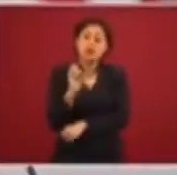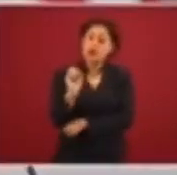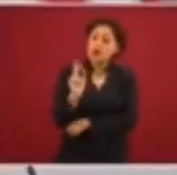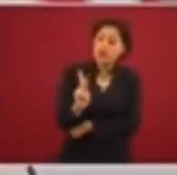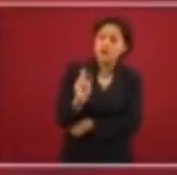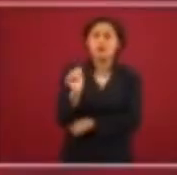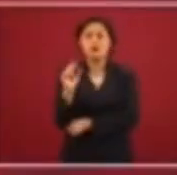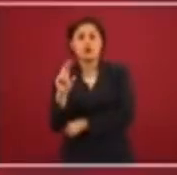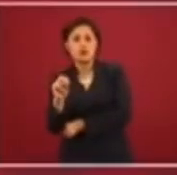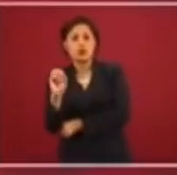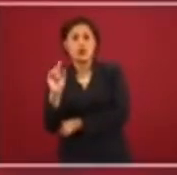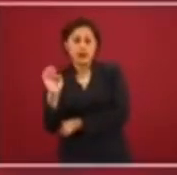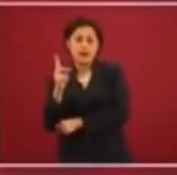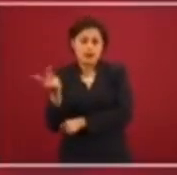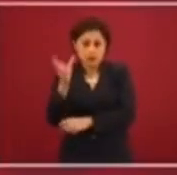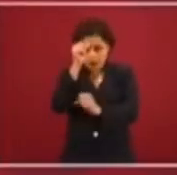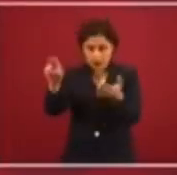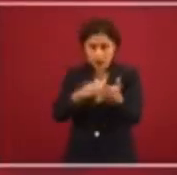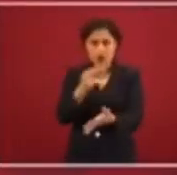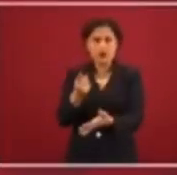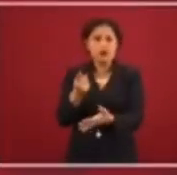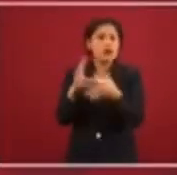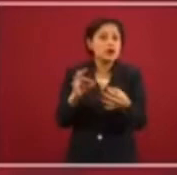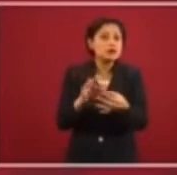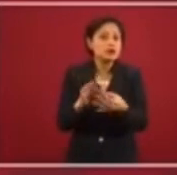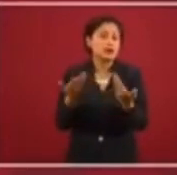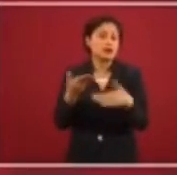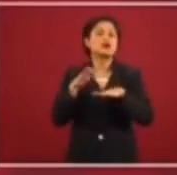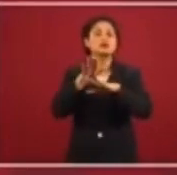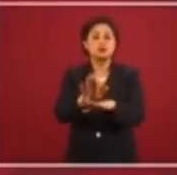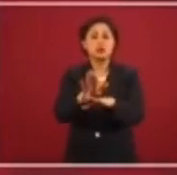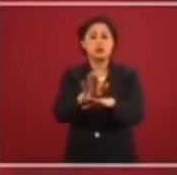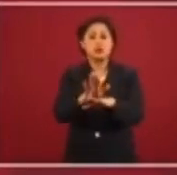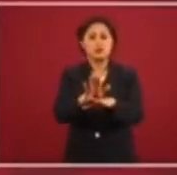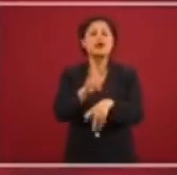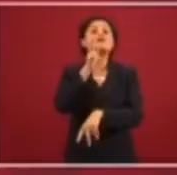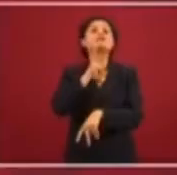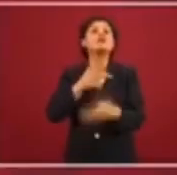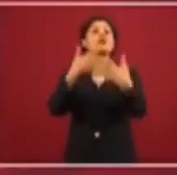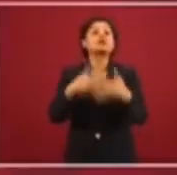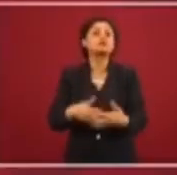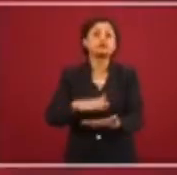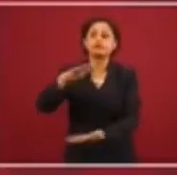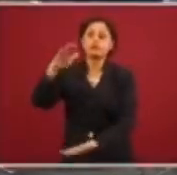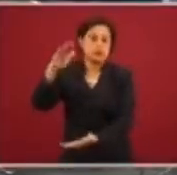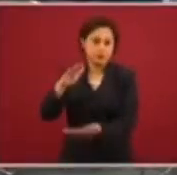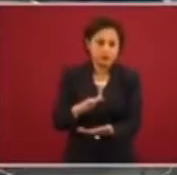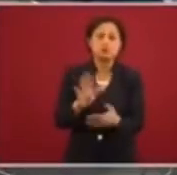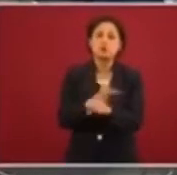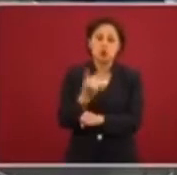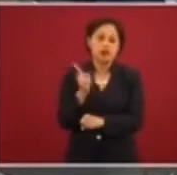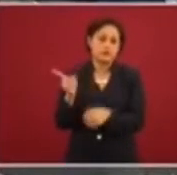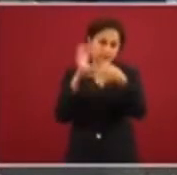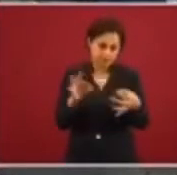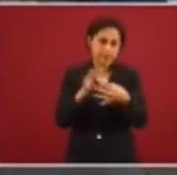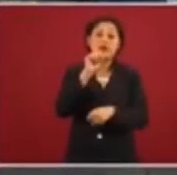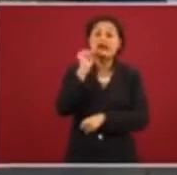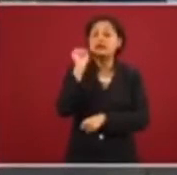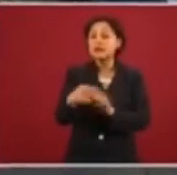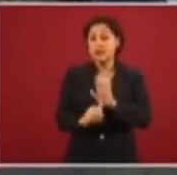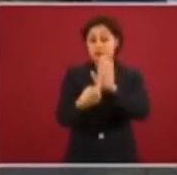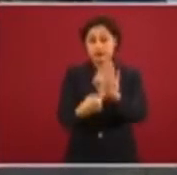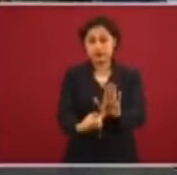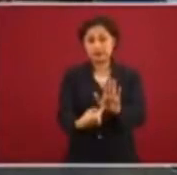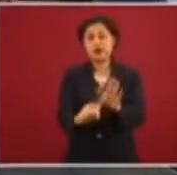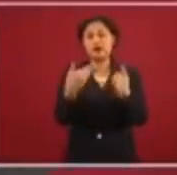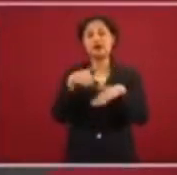y de la no OPEP en cuanto a reducción en la producción petrolera. Y les vamos a dar a conocer cuál es